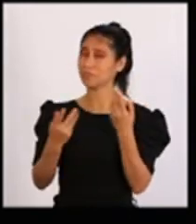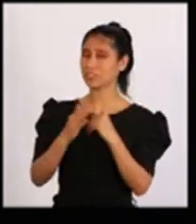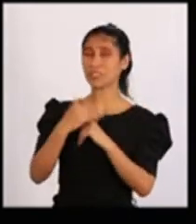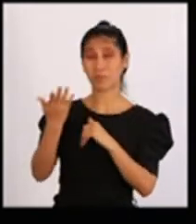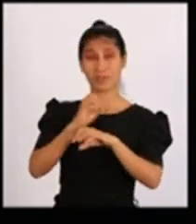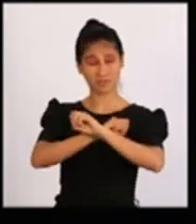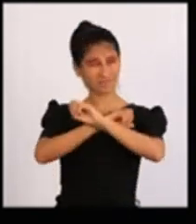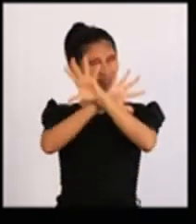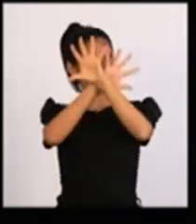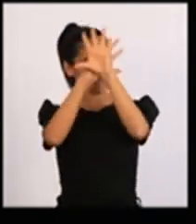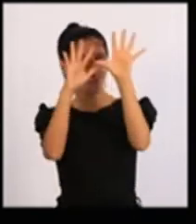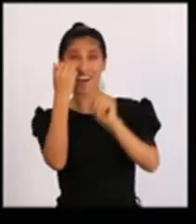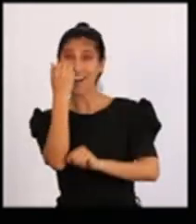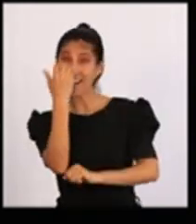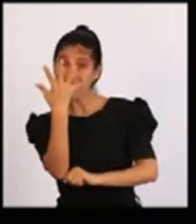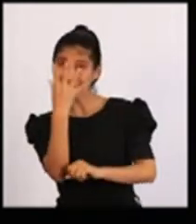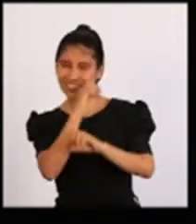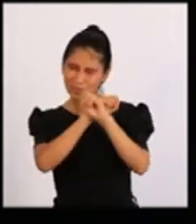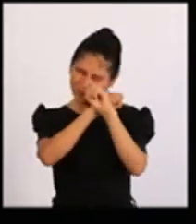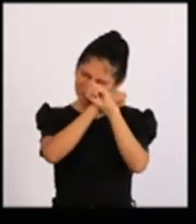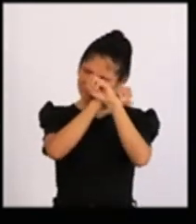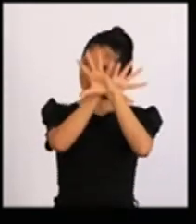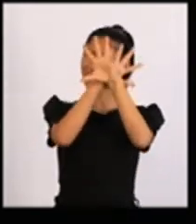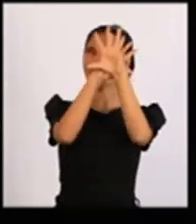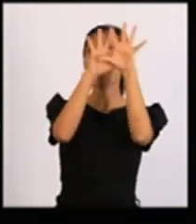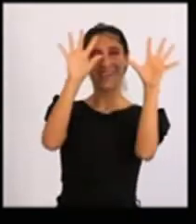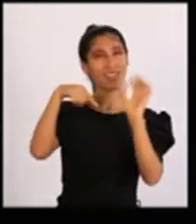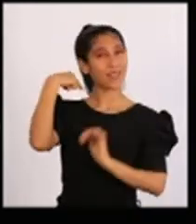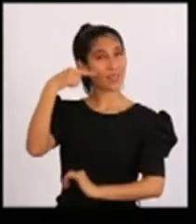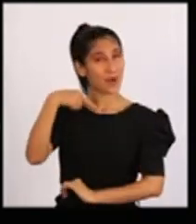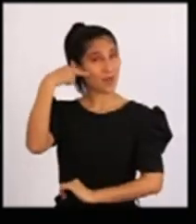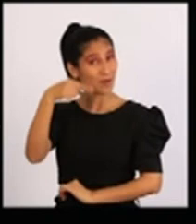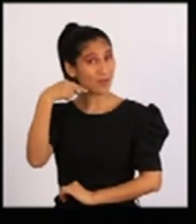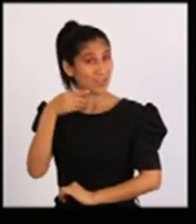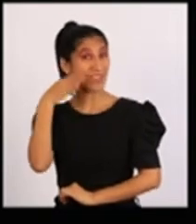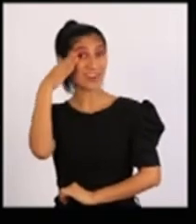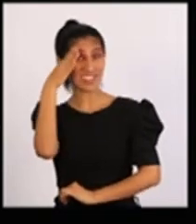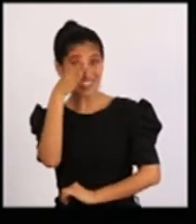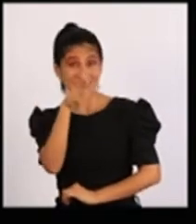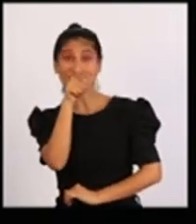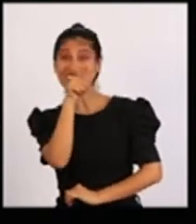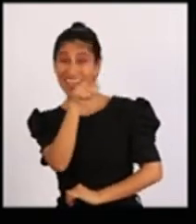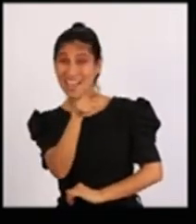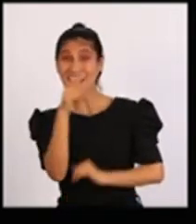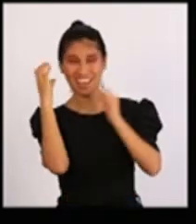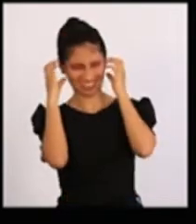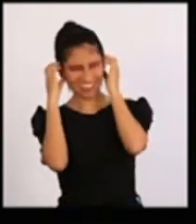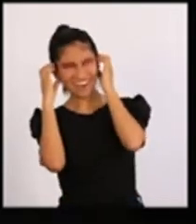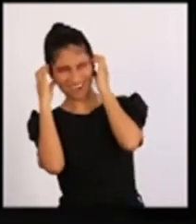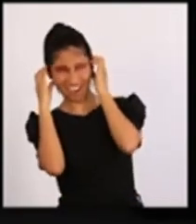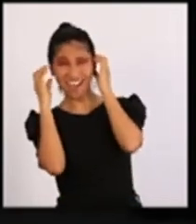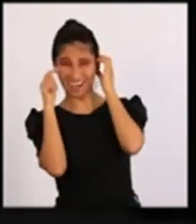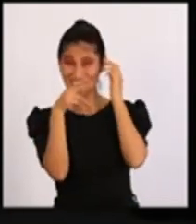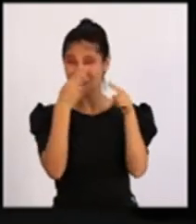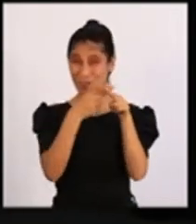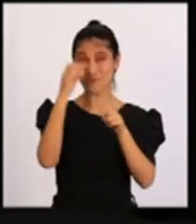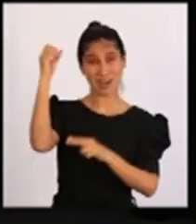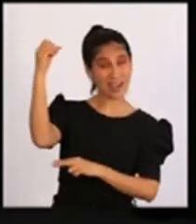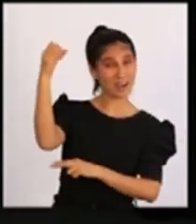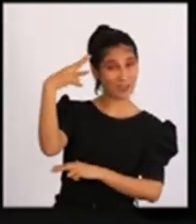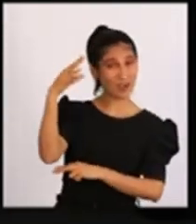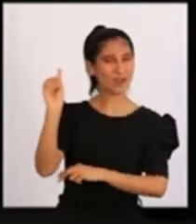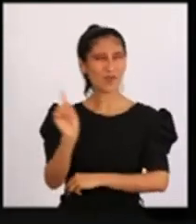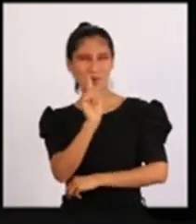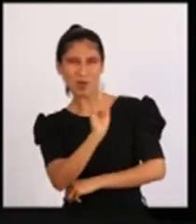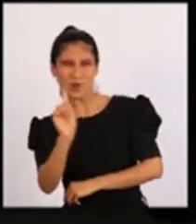5 de la mañana ya está yendo todos los días al Radio El Sol para tocar. Me ha gustado, todos los días